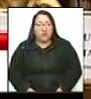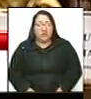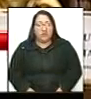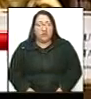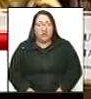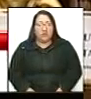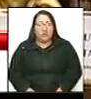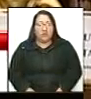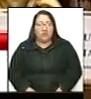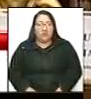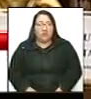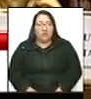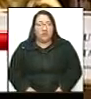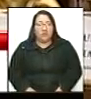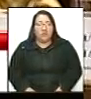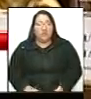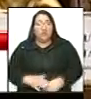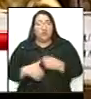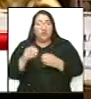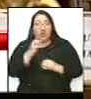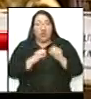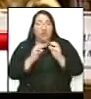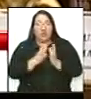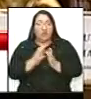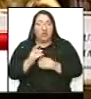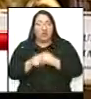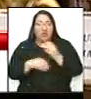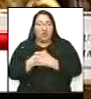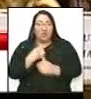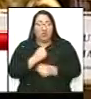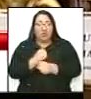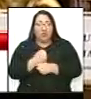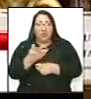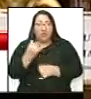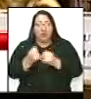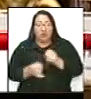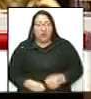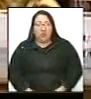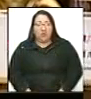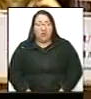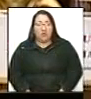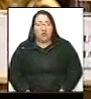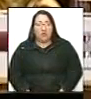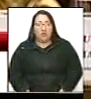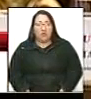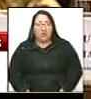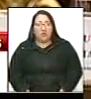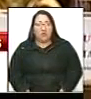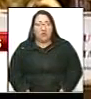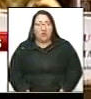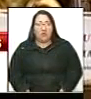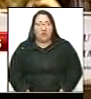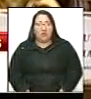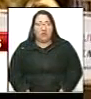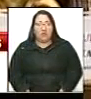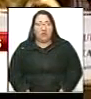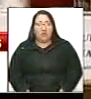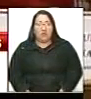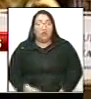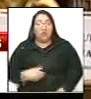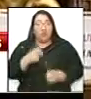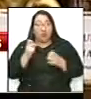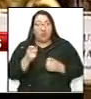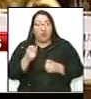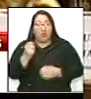describen el organigrama de dicha organización, así como su finalidad de copar el Ministerio Público a efectos de controlarlo y